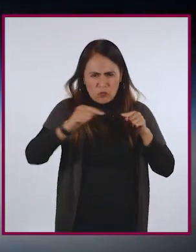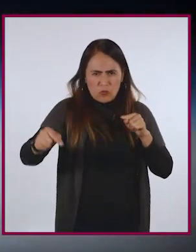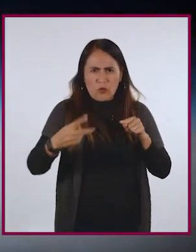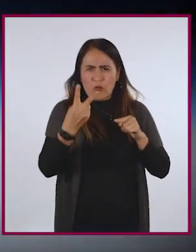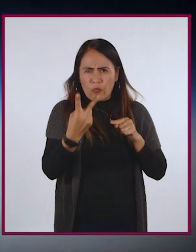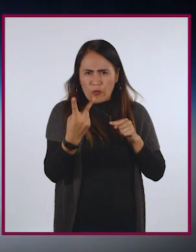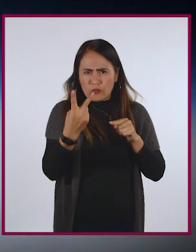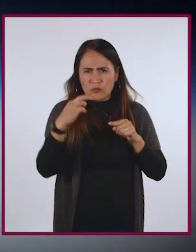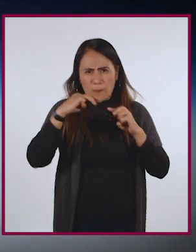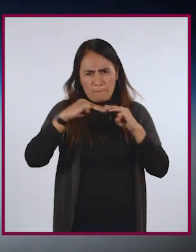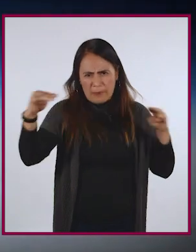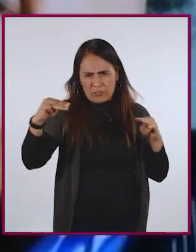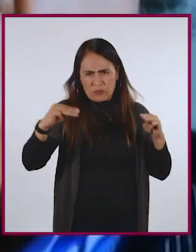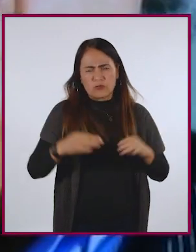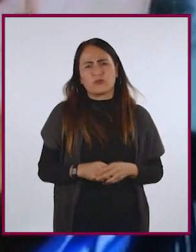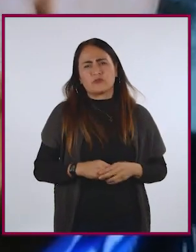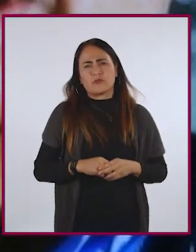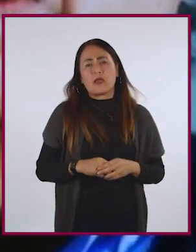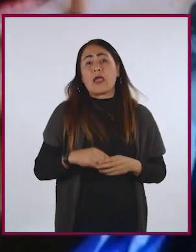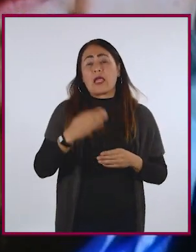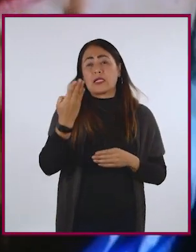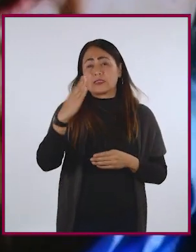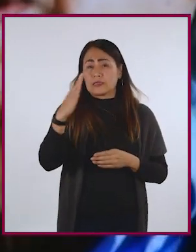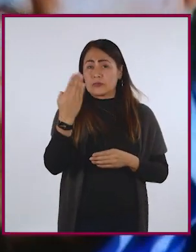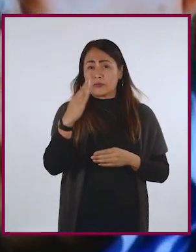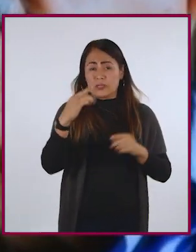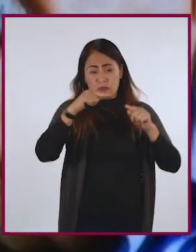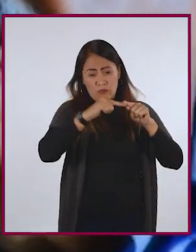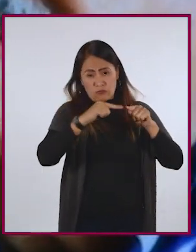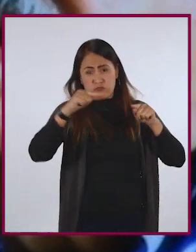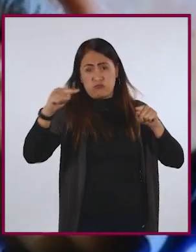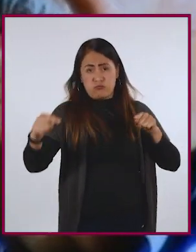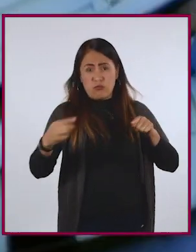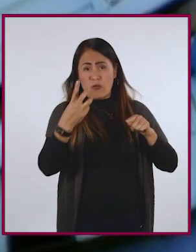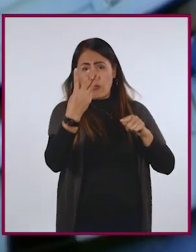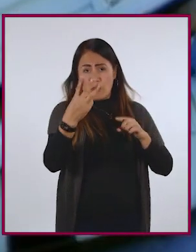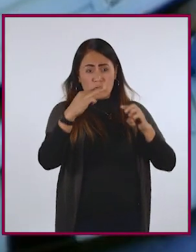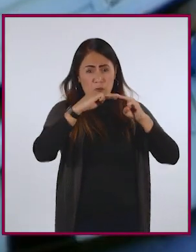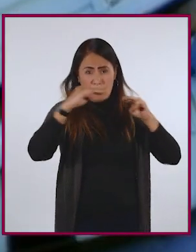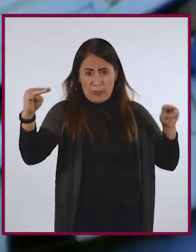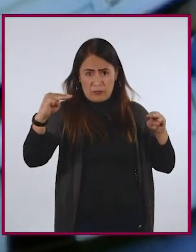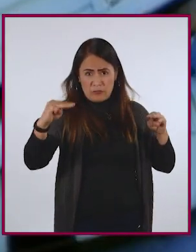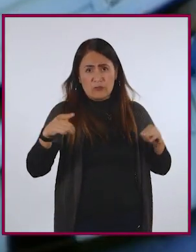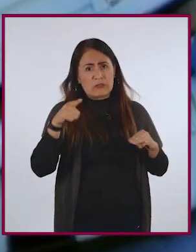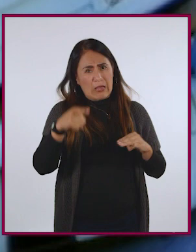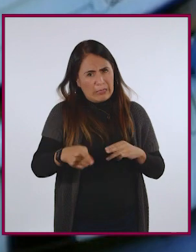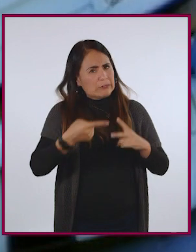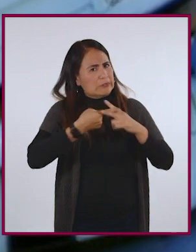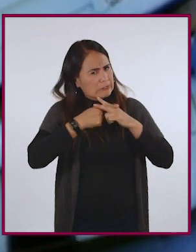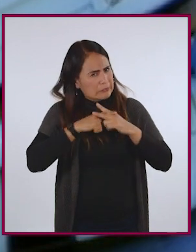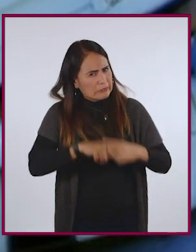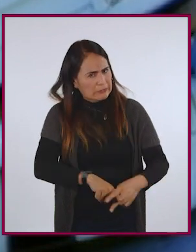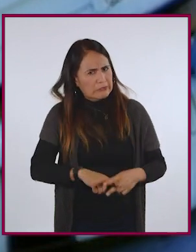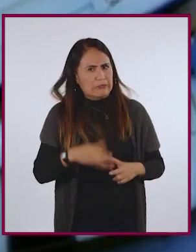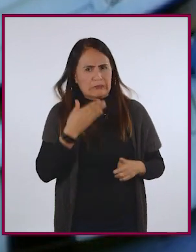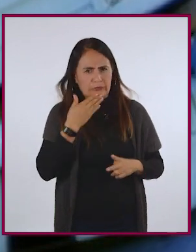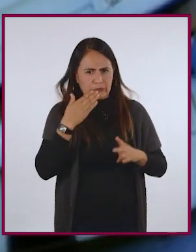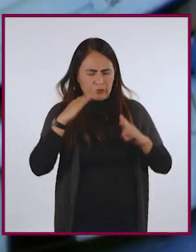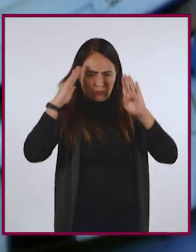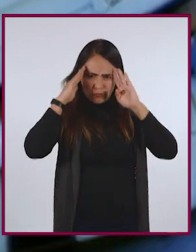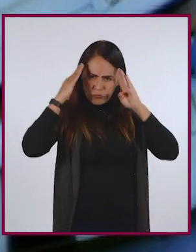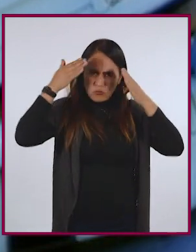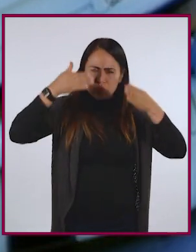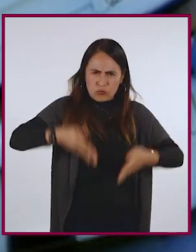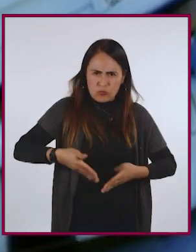ese tallado del espejo de 2 metros, 2 centímetros de diámetro, el INAOE arranca fuerte en el